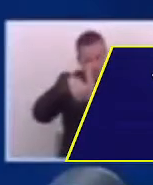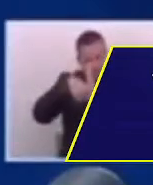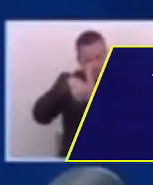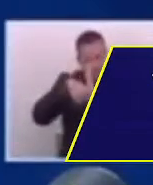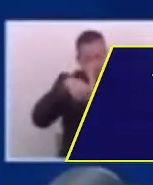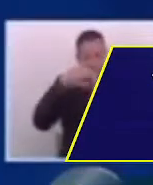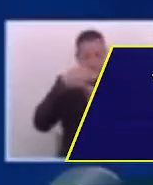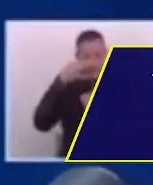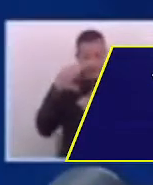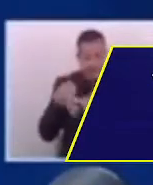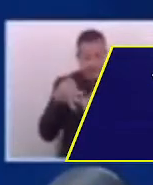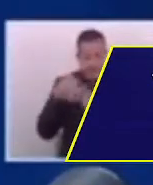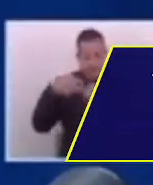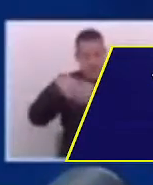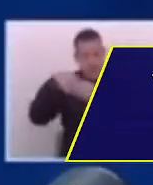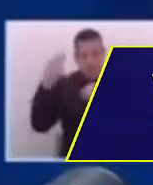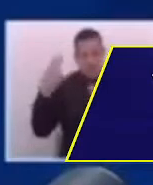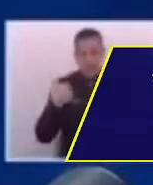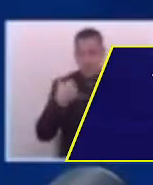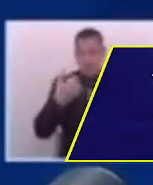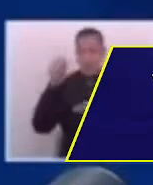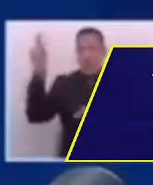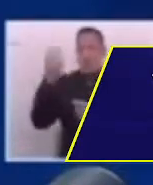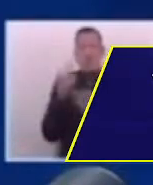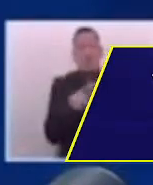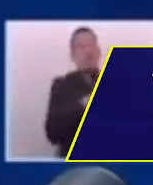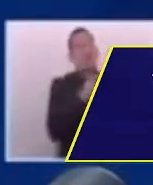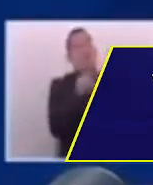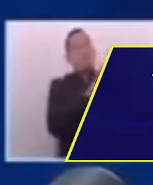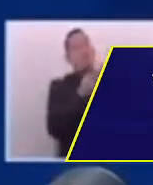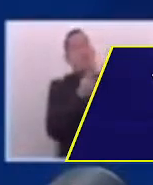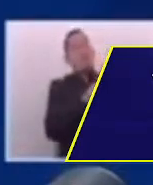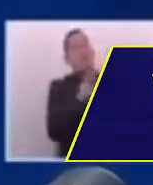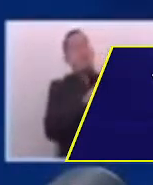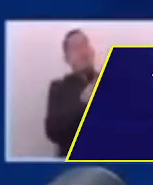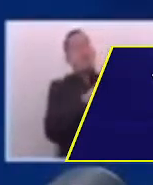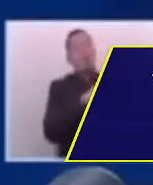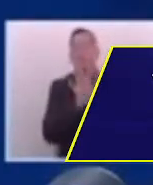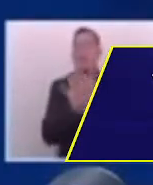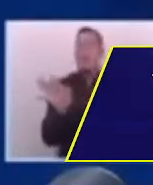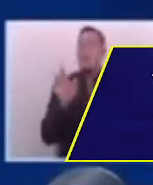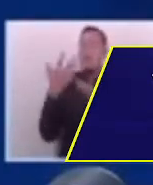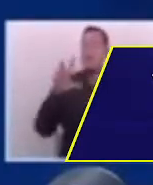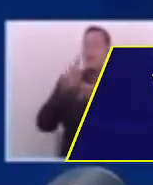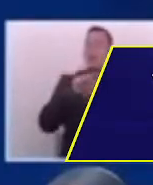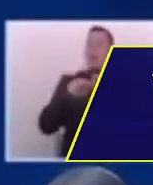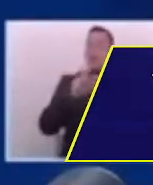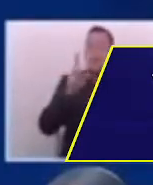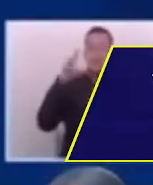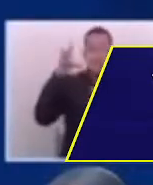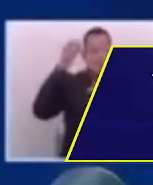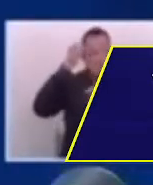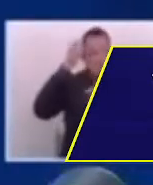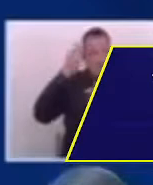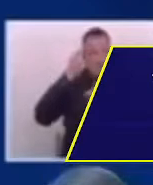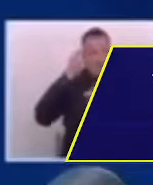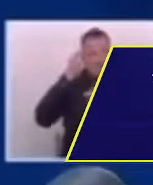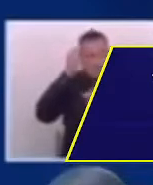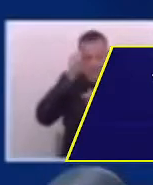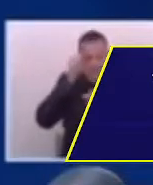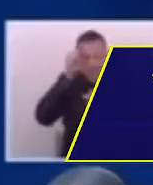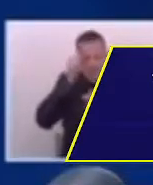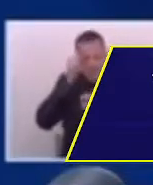lean es afuera de este pleno No vengan aquí como hacen una leer de una computadora todo lo que decir o a leer de una tablet